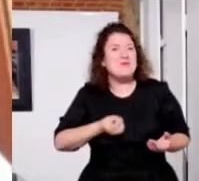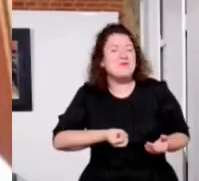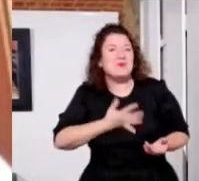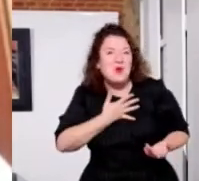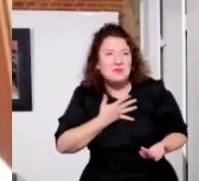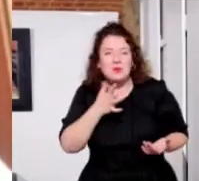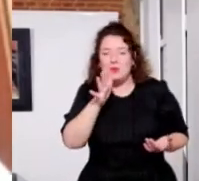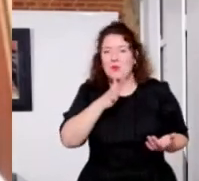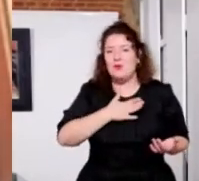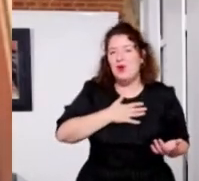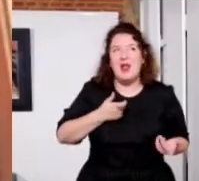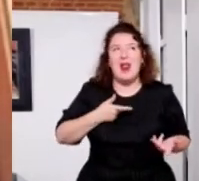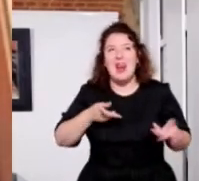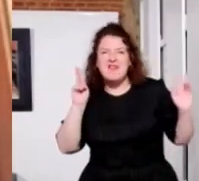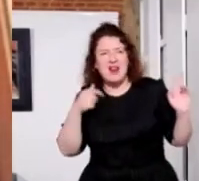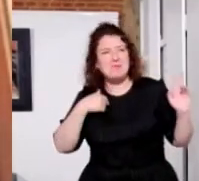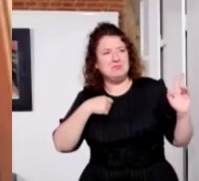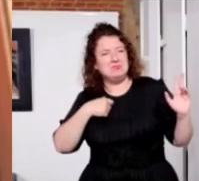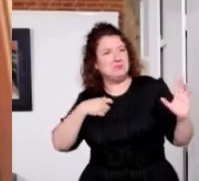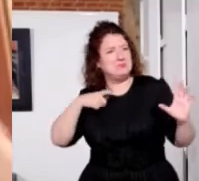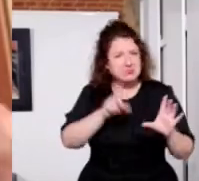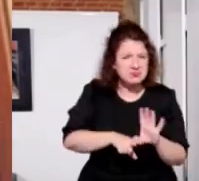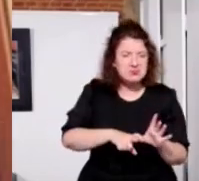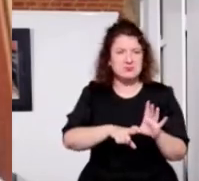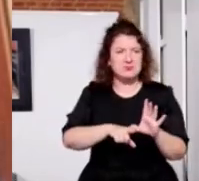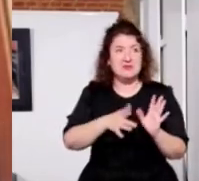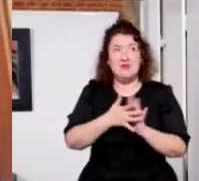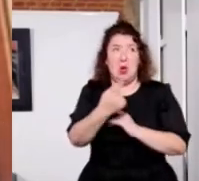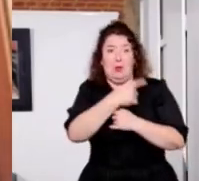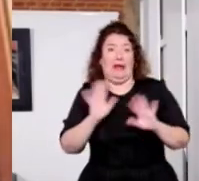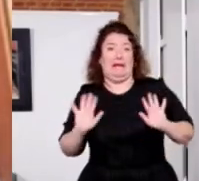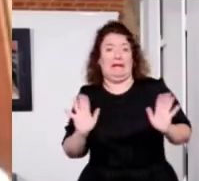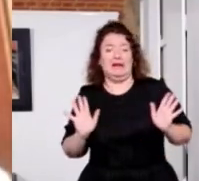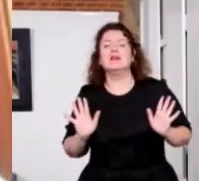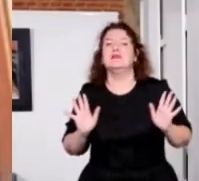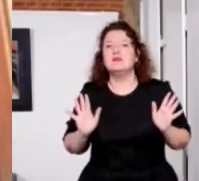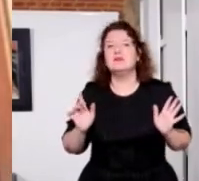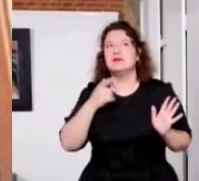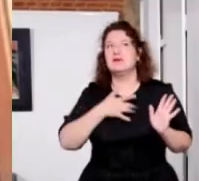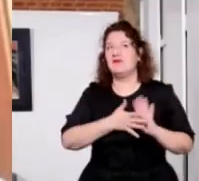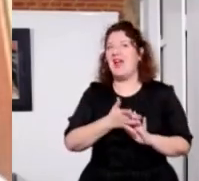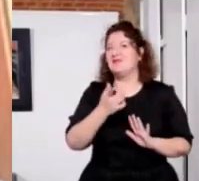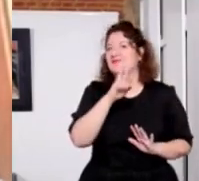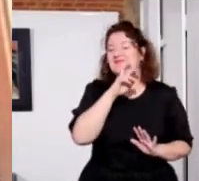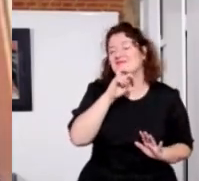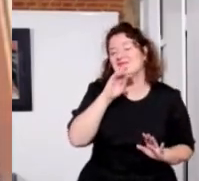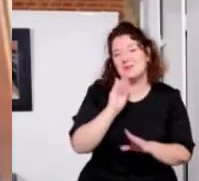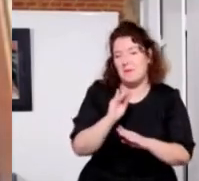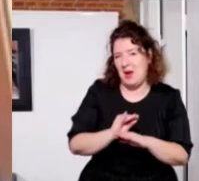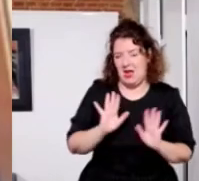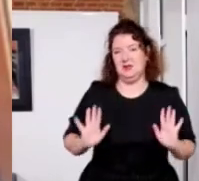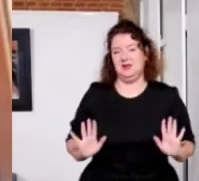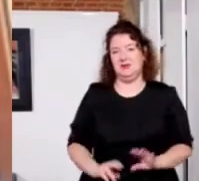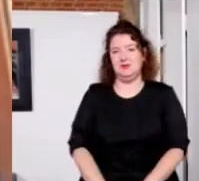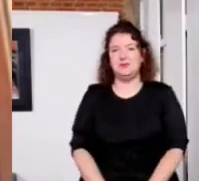una acción libre y voluntaria, uno no lo obliga, ni con lo cual ese es un bien. Él lo considera que es un bien, la persona lo